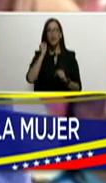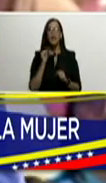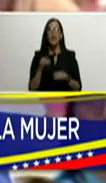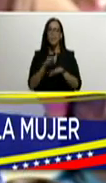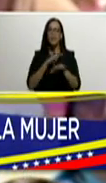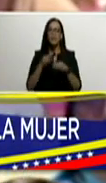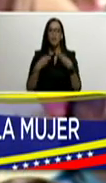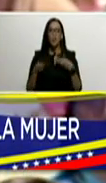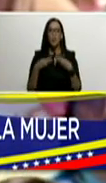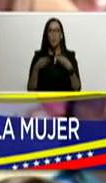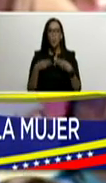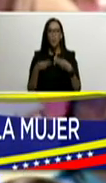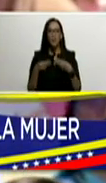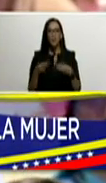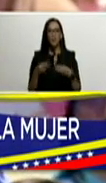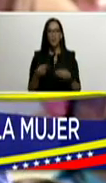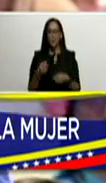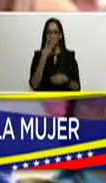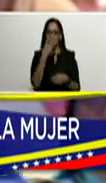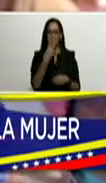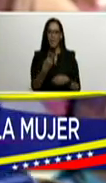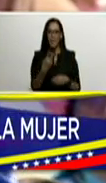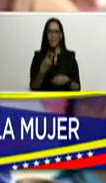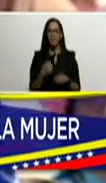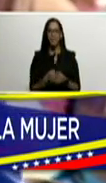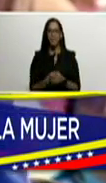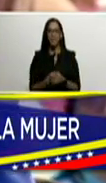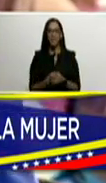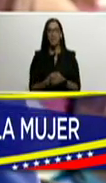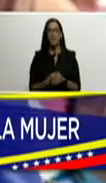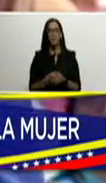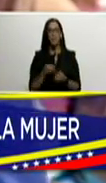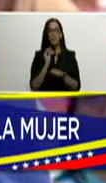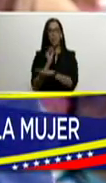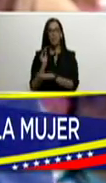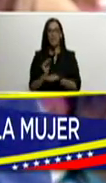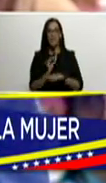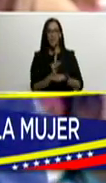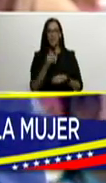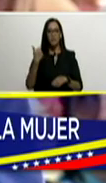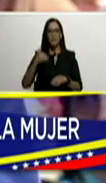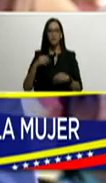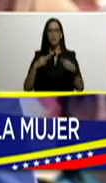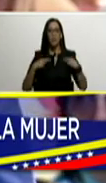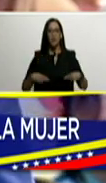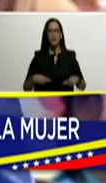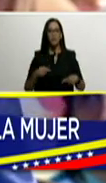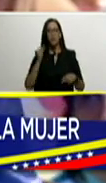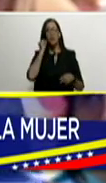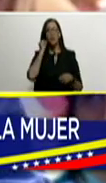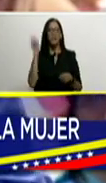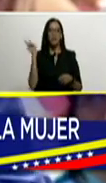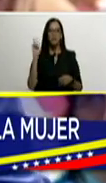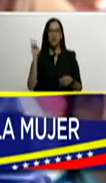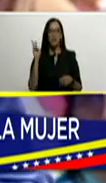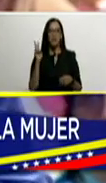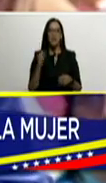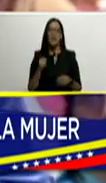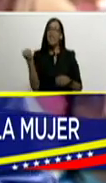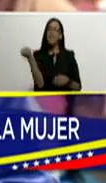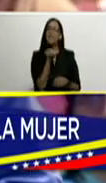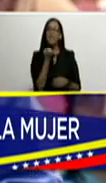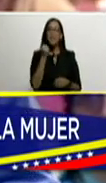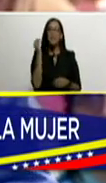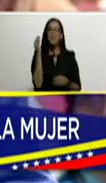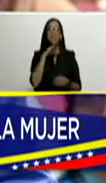Ministerio Público vela, garantiza y protege los derechos humanos de la mujer venezolana. El femicidio en Venezuela